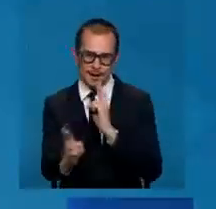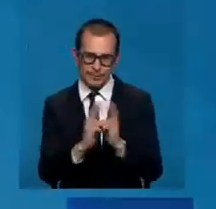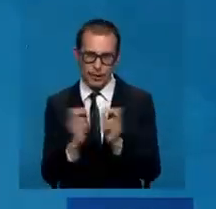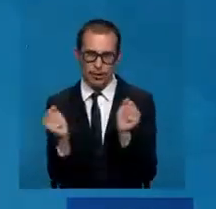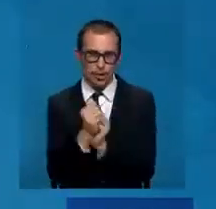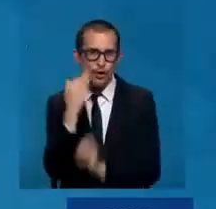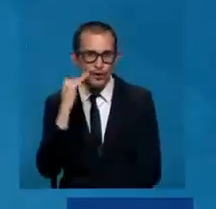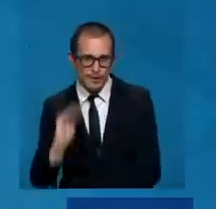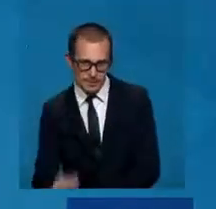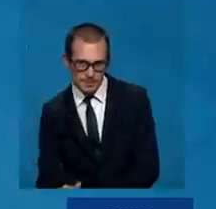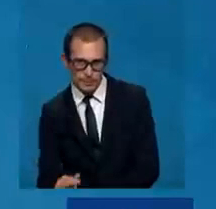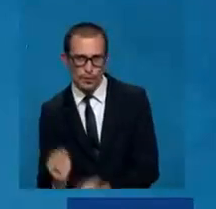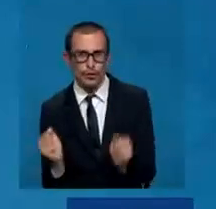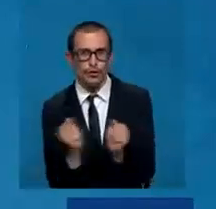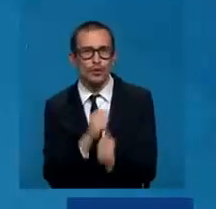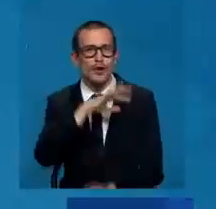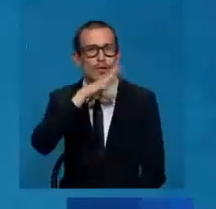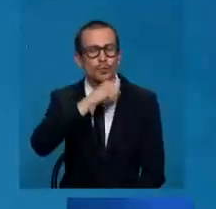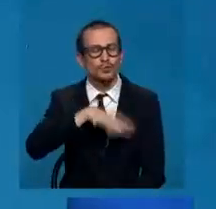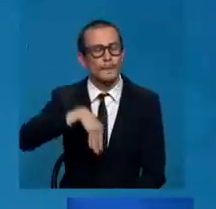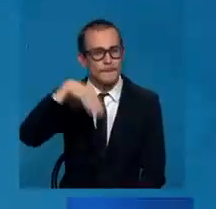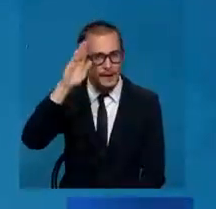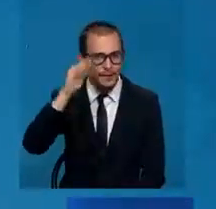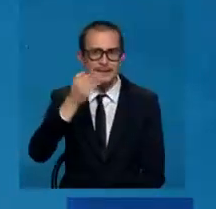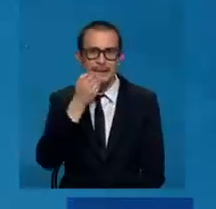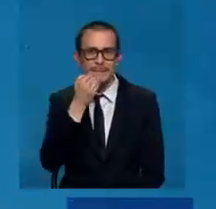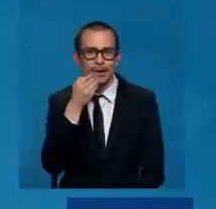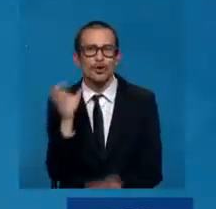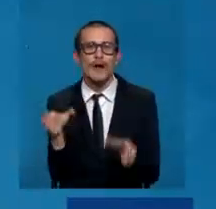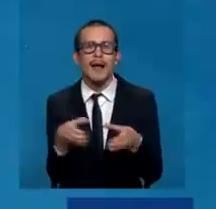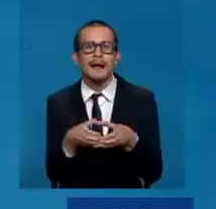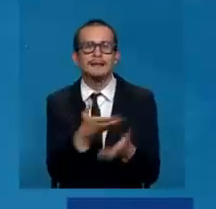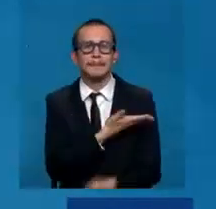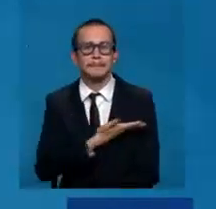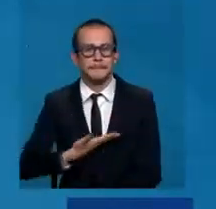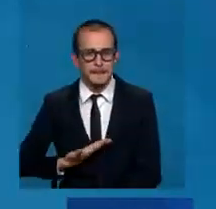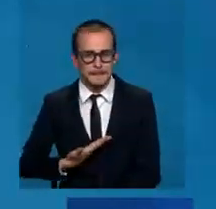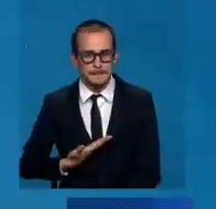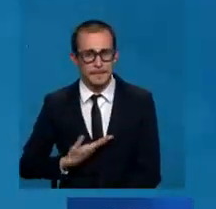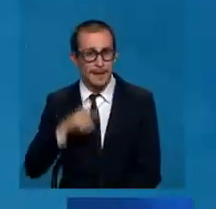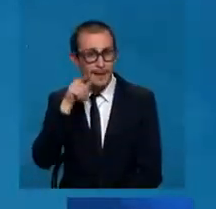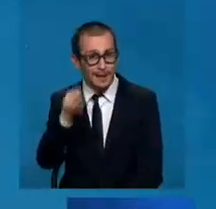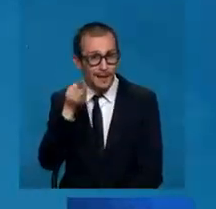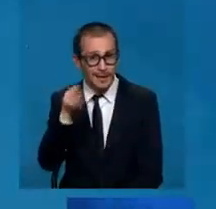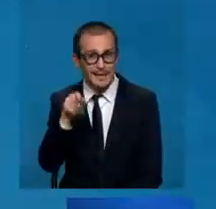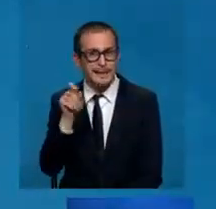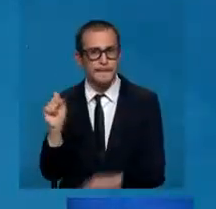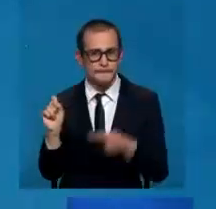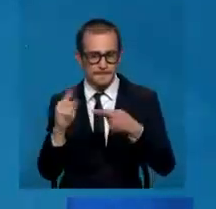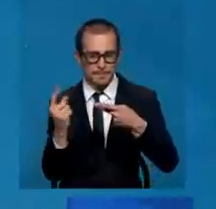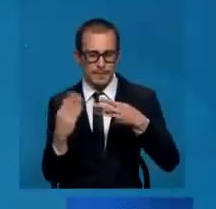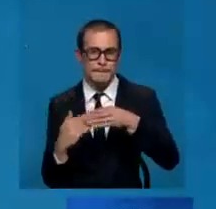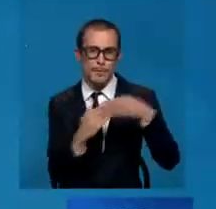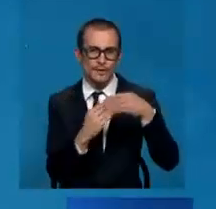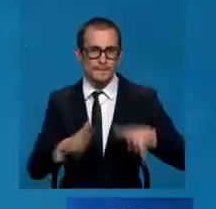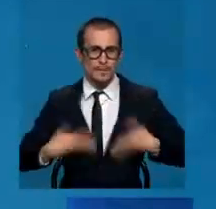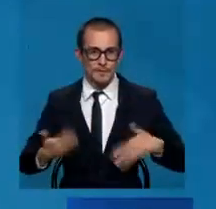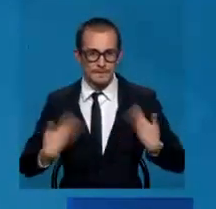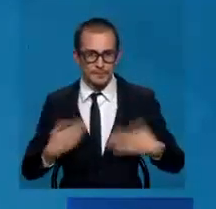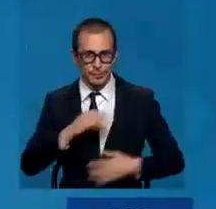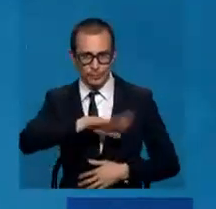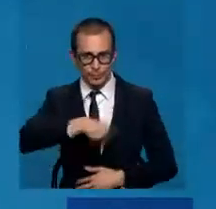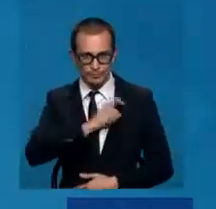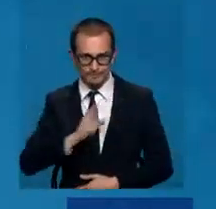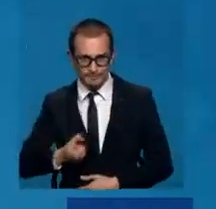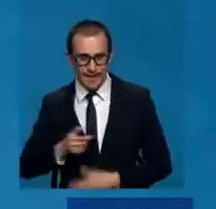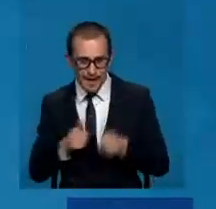nuestra infancia, con nuestros adultos mayores y con nuestra clase media. Esas han sido las prioridades y motivaciones